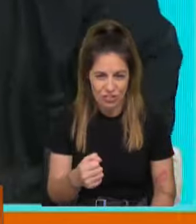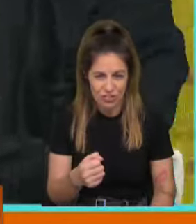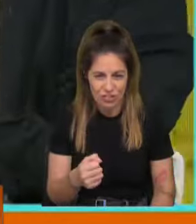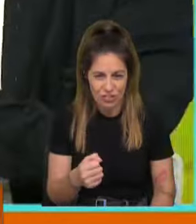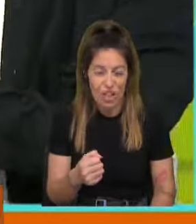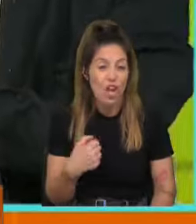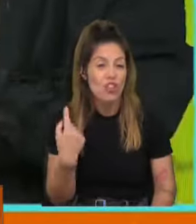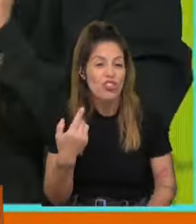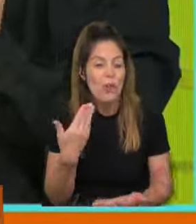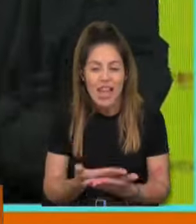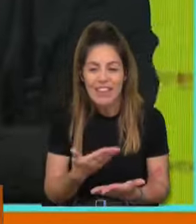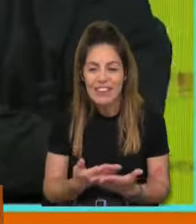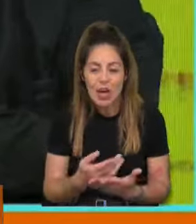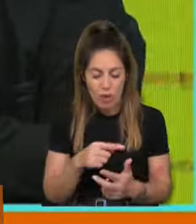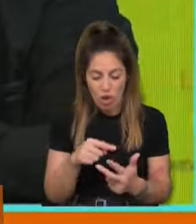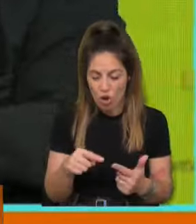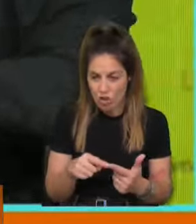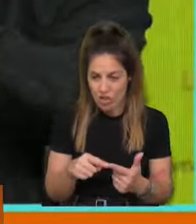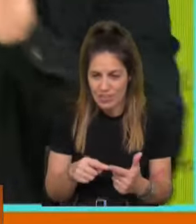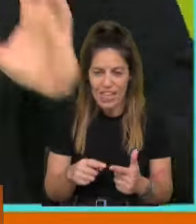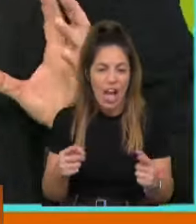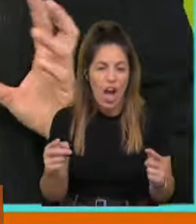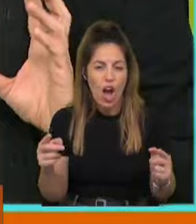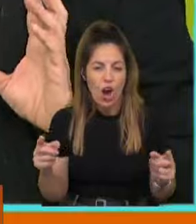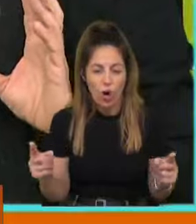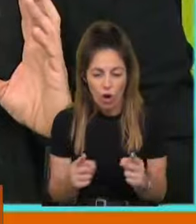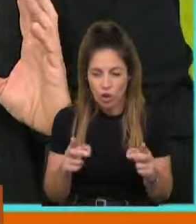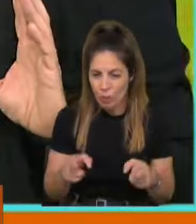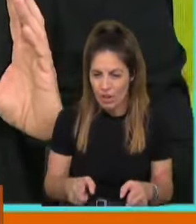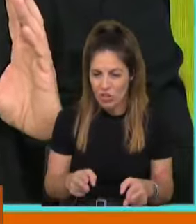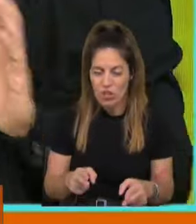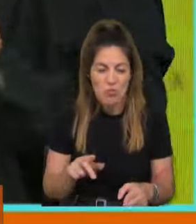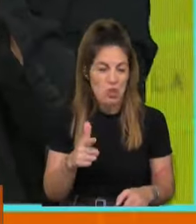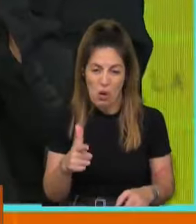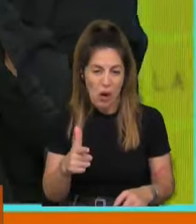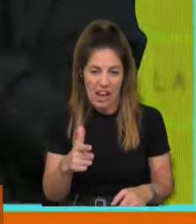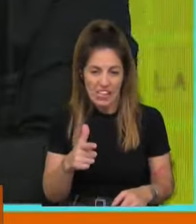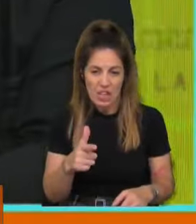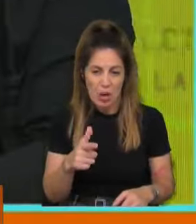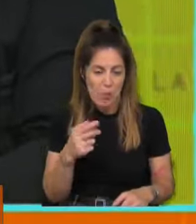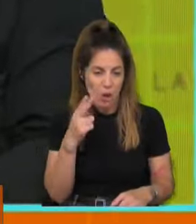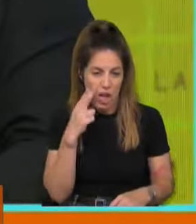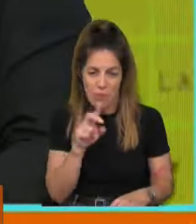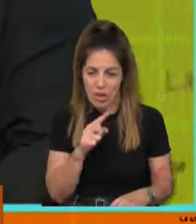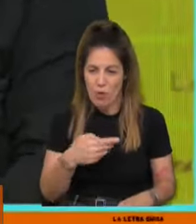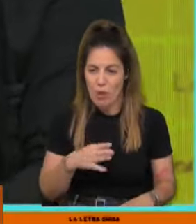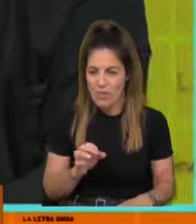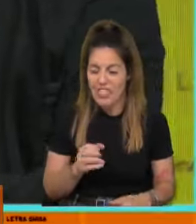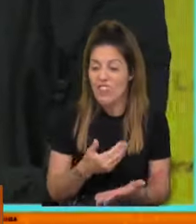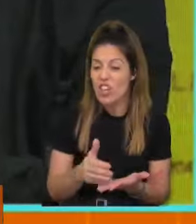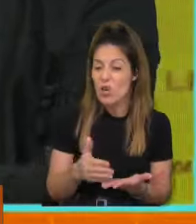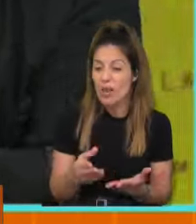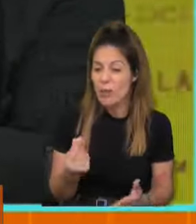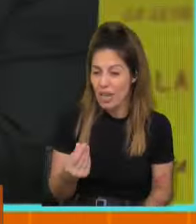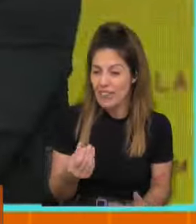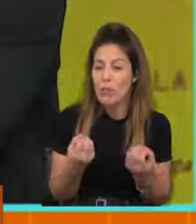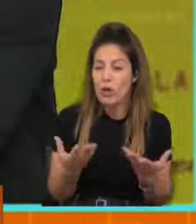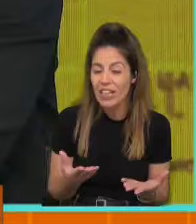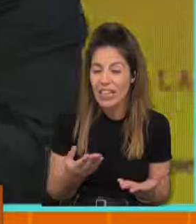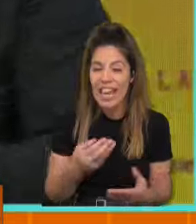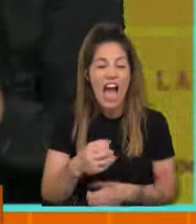estamos planteando dos cosas al corto plazo no hay ningún tipo de inestabilidad en el bps ninguno es más va a haber sobrar plata por qué